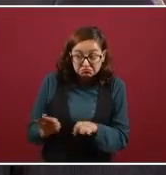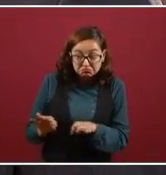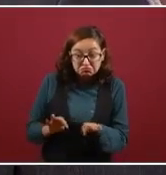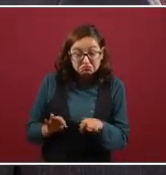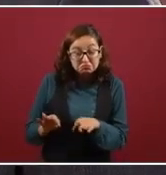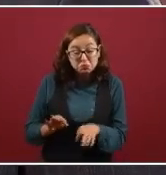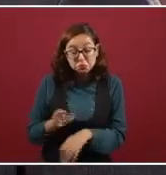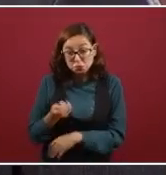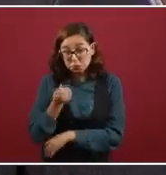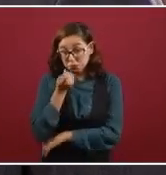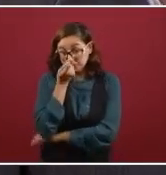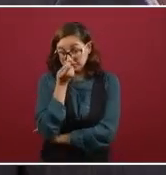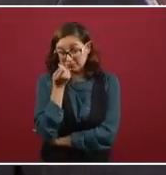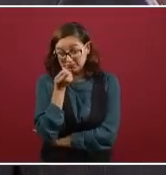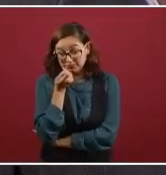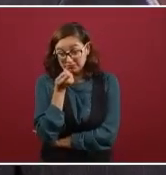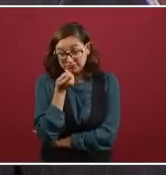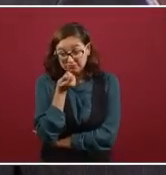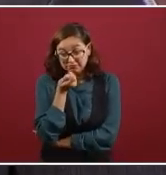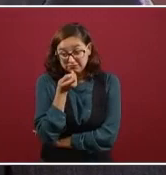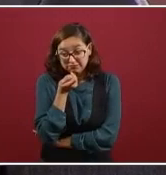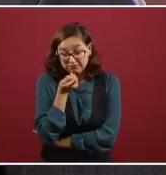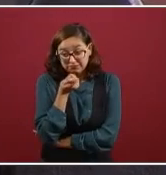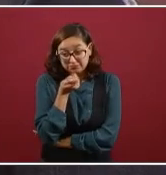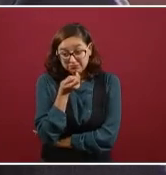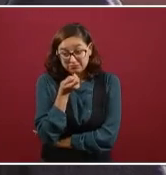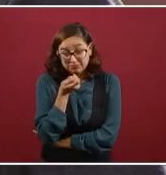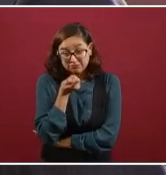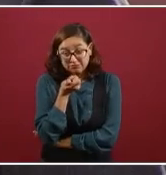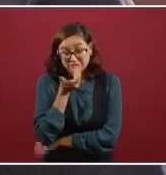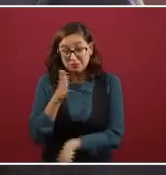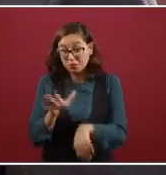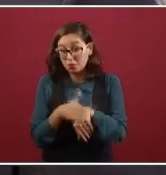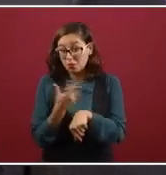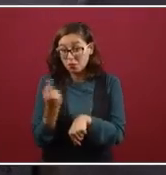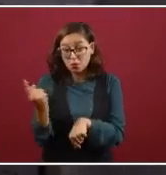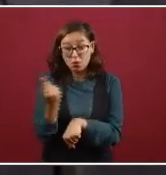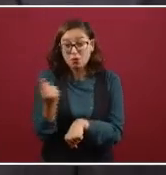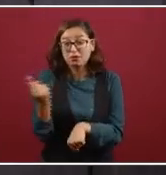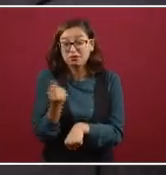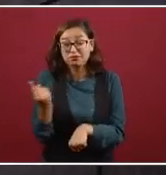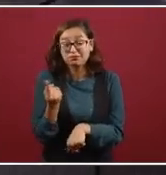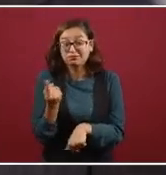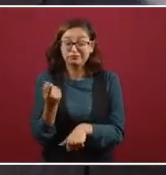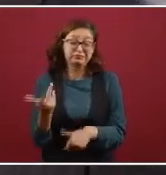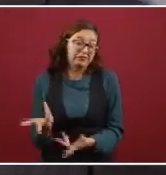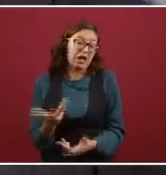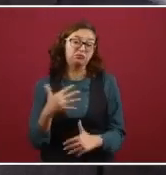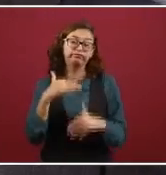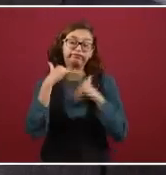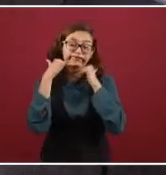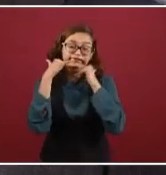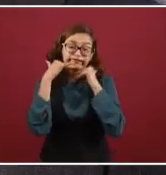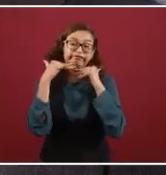que hubieron, muy pocos, porque imperaba la corrupción.